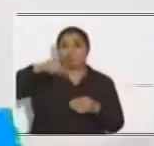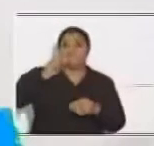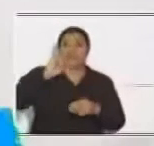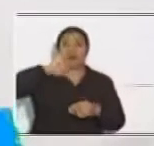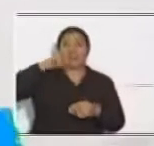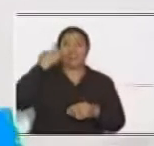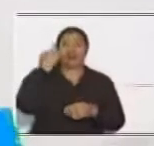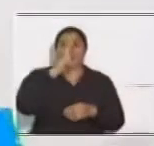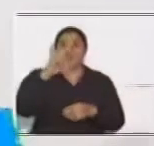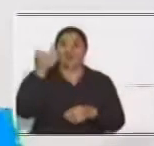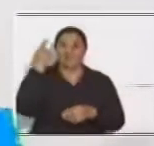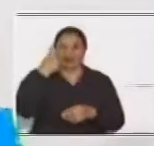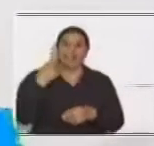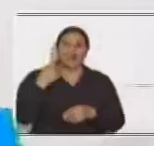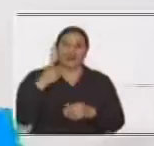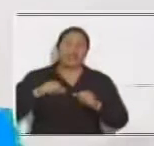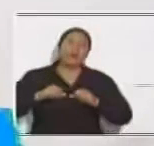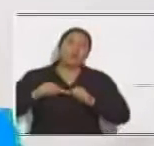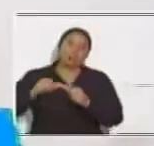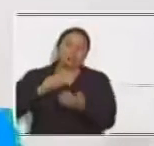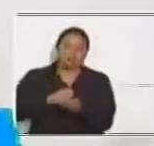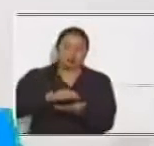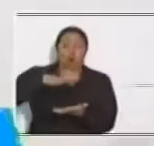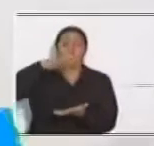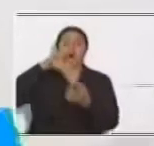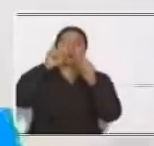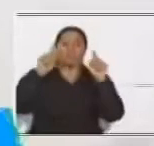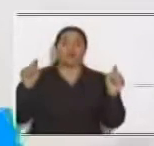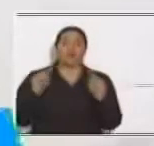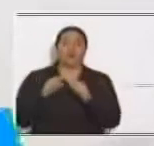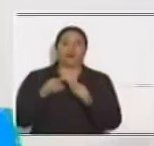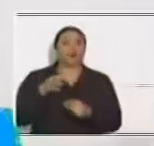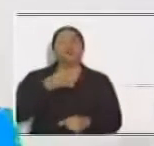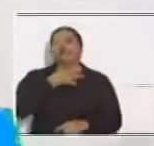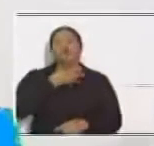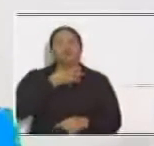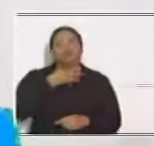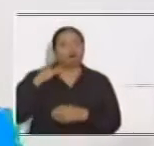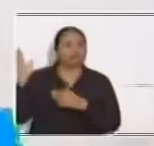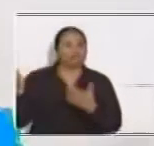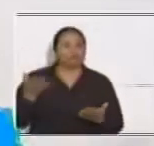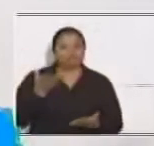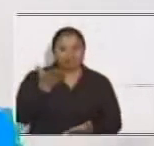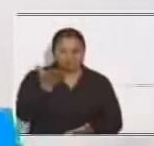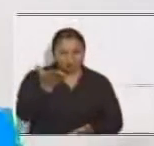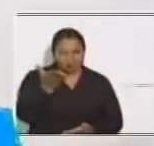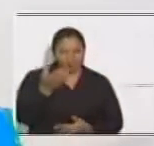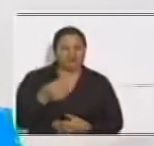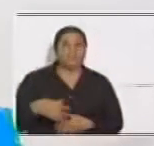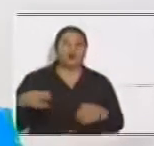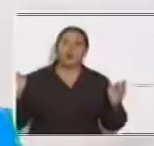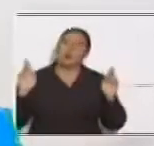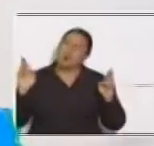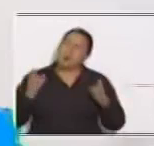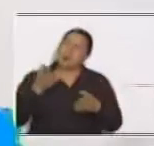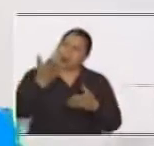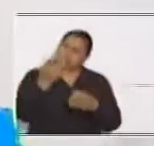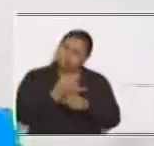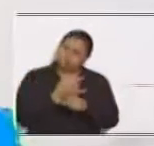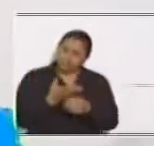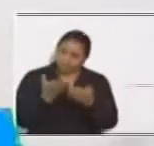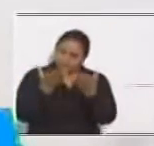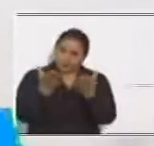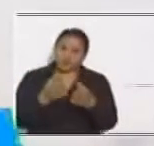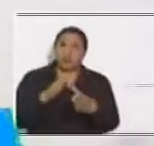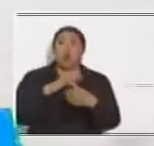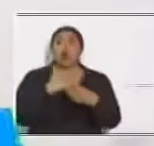de la trigonometría. Para mí ha sido un gusto y un placer estar hoy con ustedes, esperando que todo esto sea de utilidad.